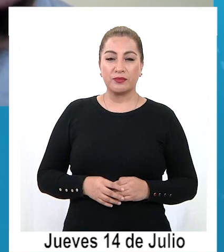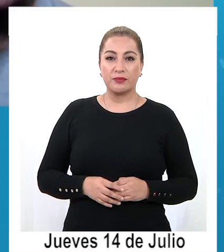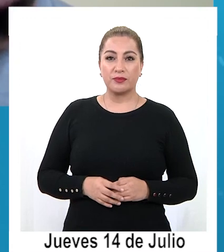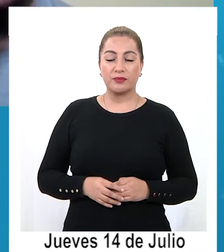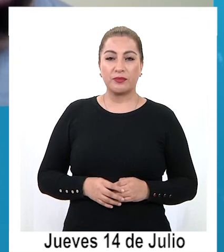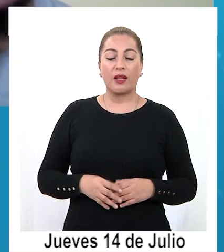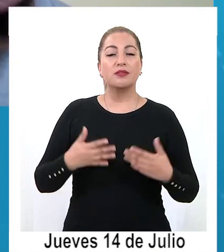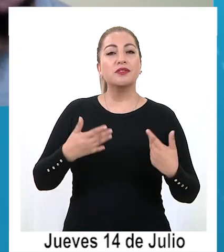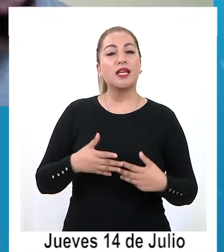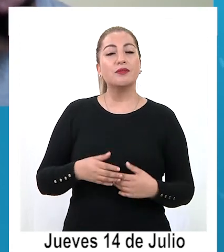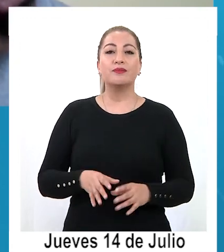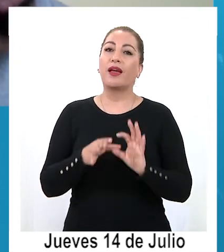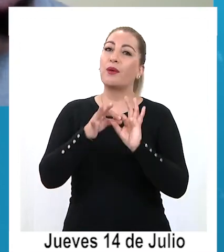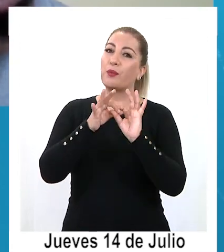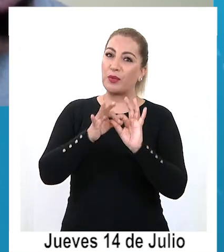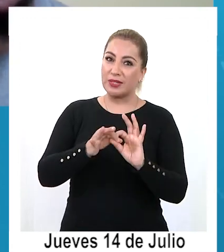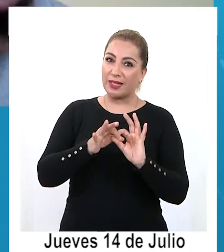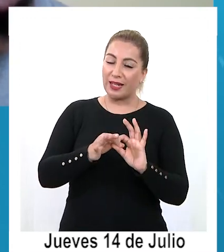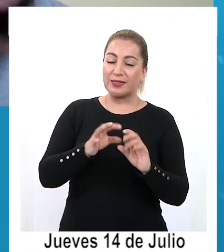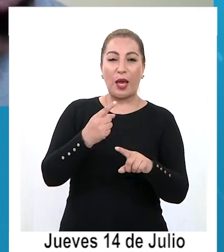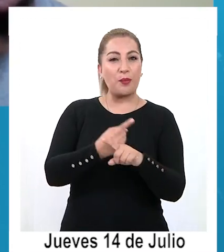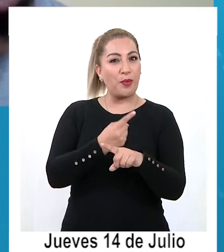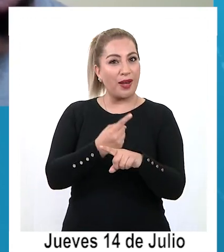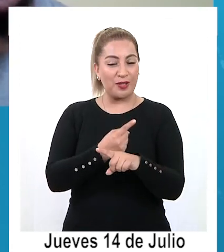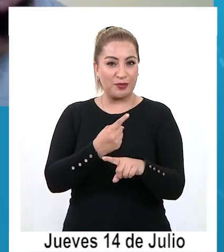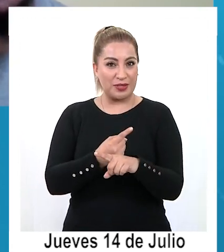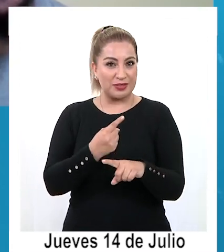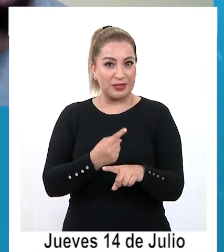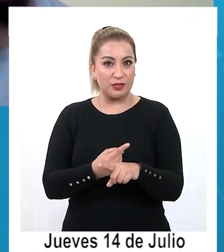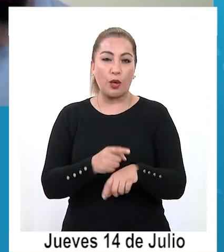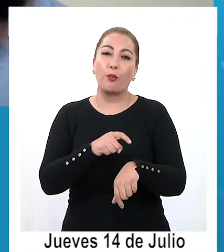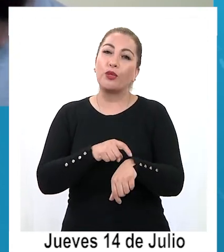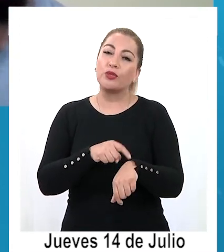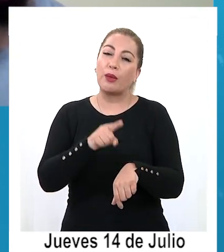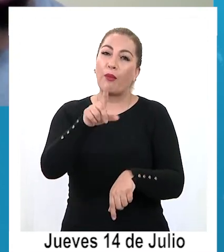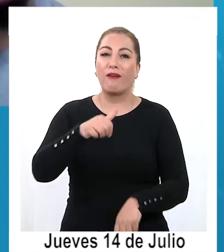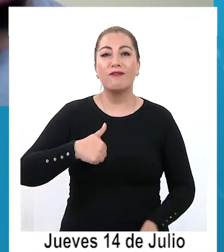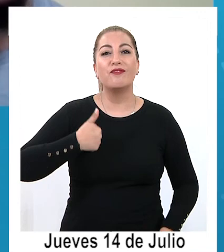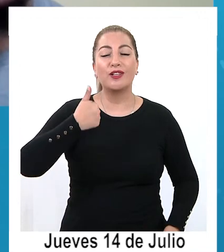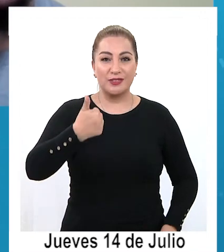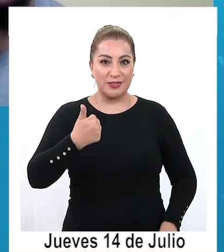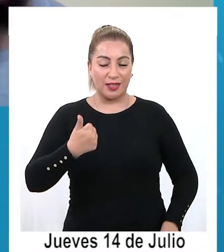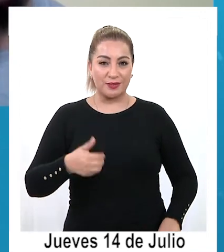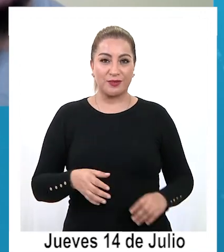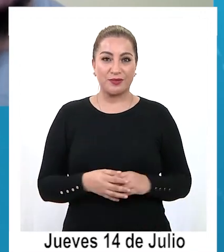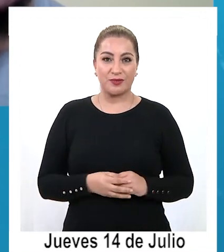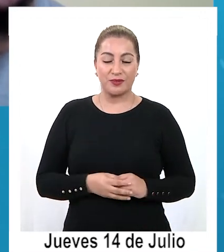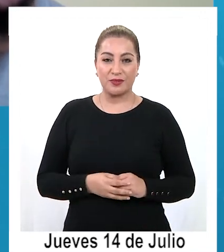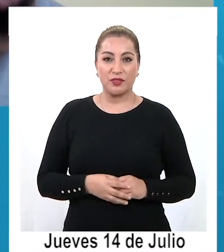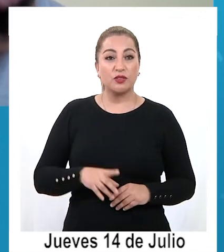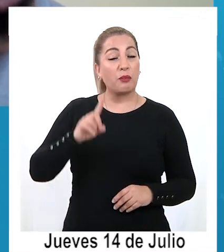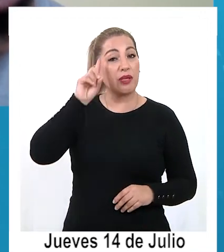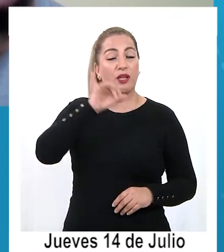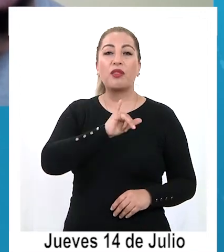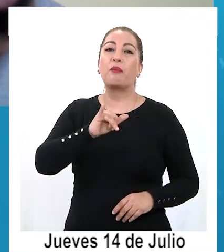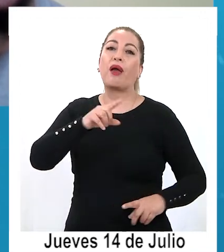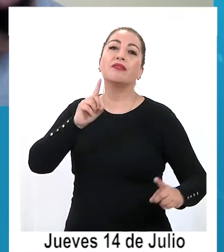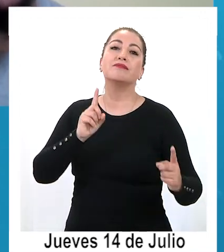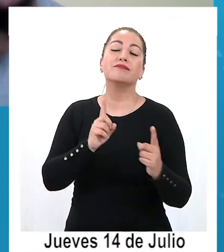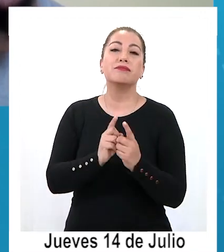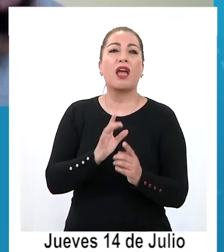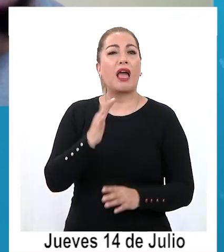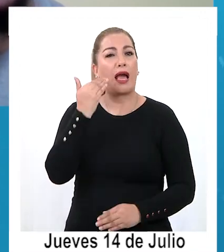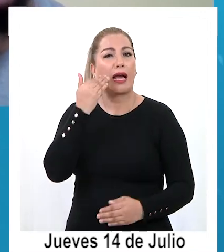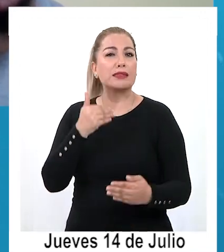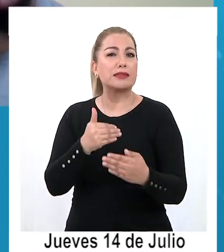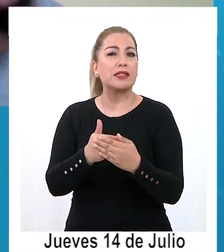Ya pues Javier, muchas gracias por esta conversación, por su tiempo, por su disposición y bueno, me imagino que nos iremos a encontrar ahí ya más cerca del 4